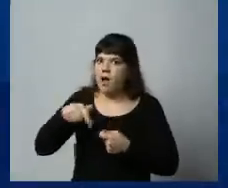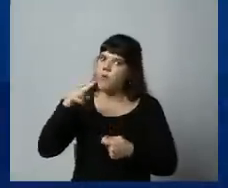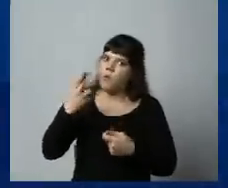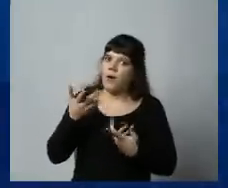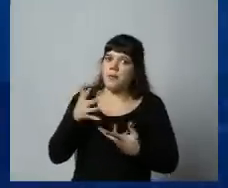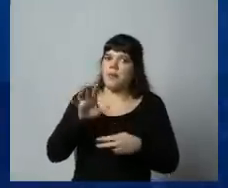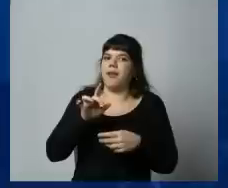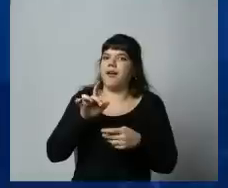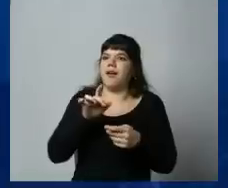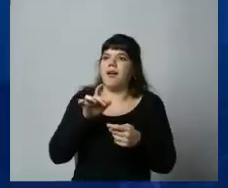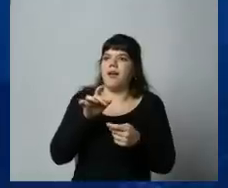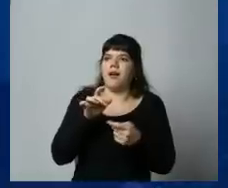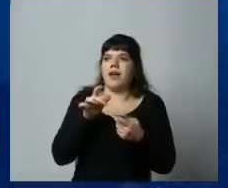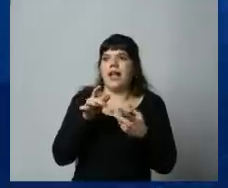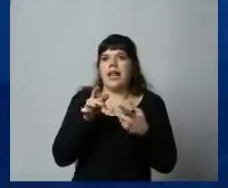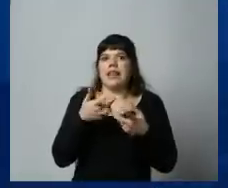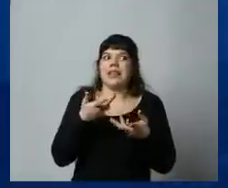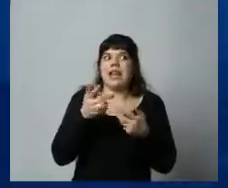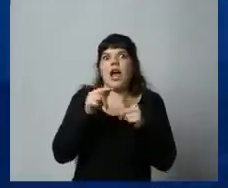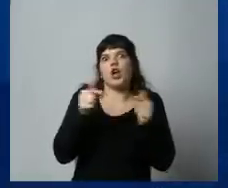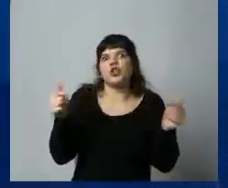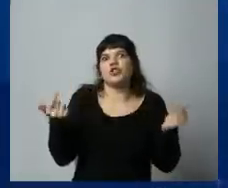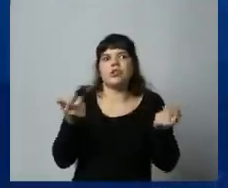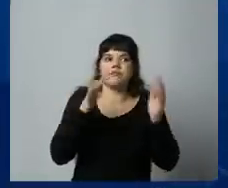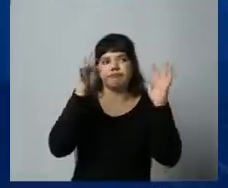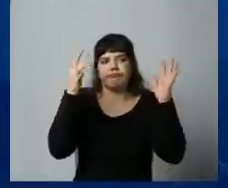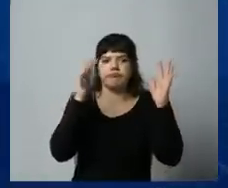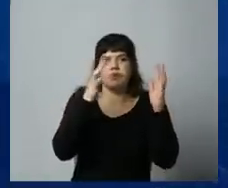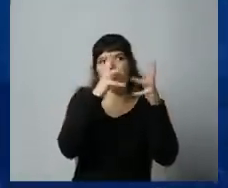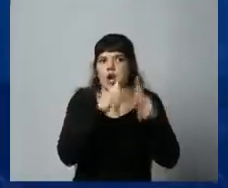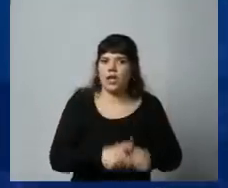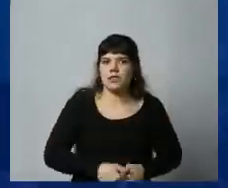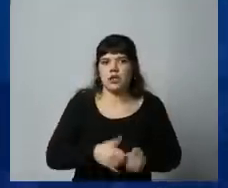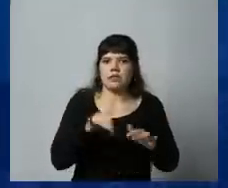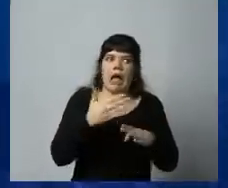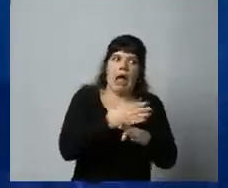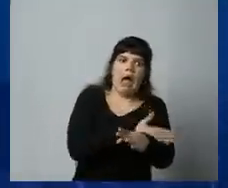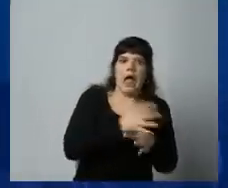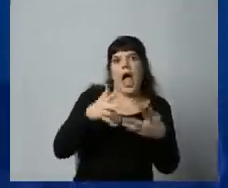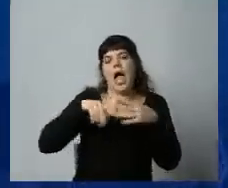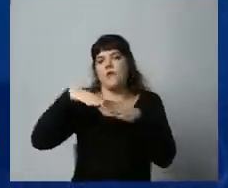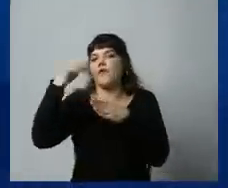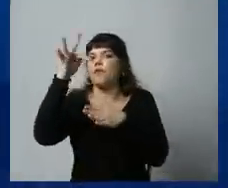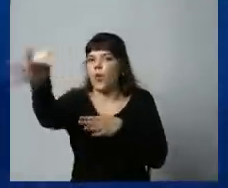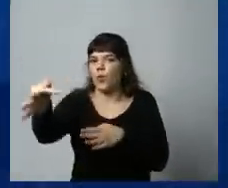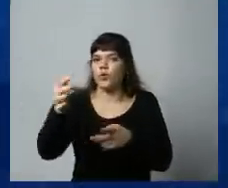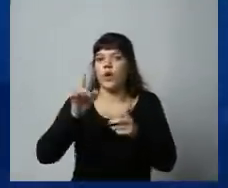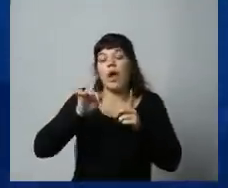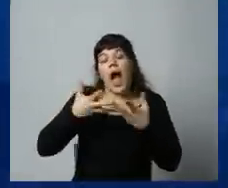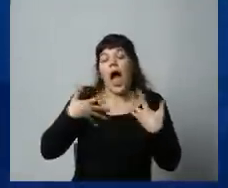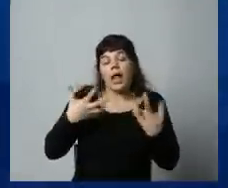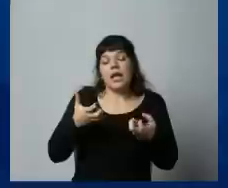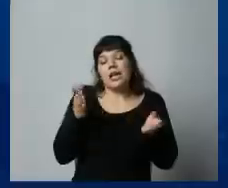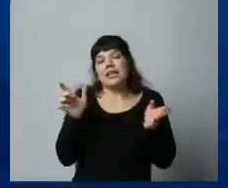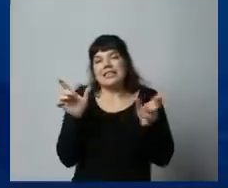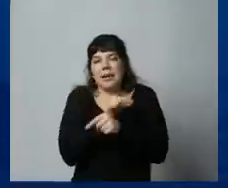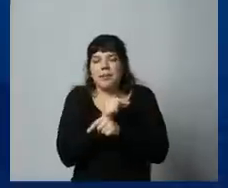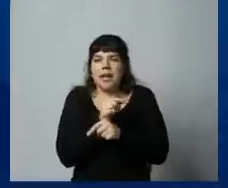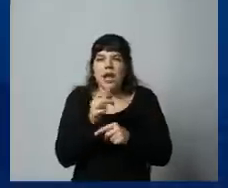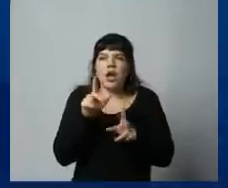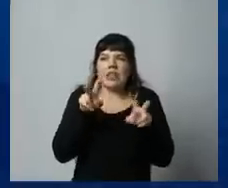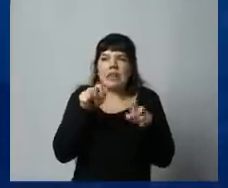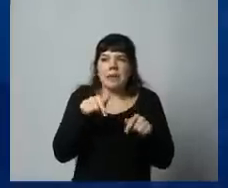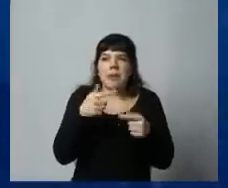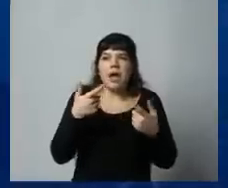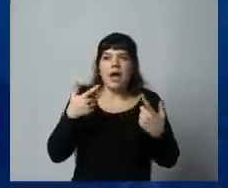varias de las desestabilizaciones actuales y pasadas Leandro y y quería cerrar con algo que tiene que ver con el